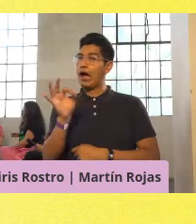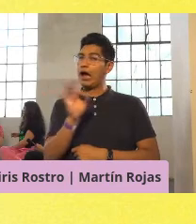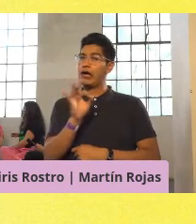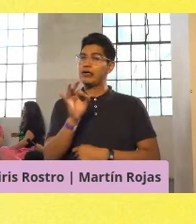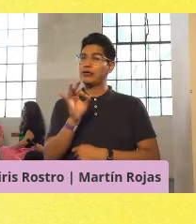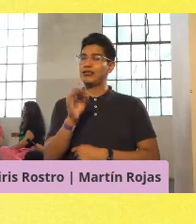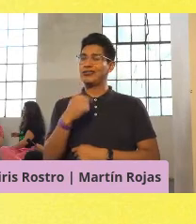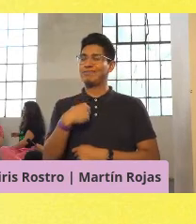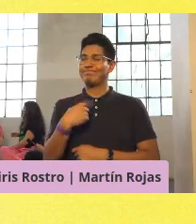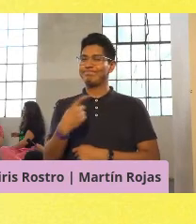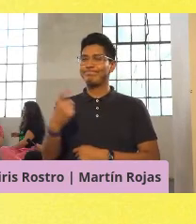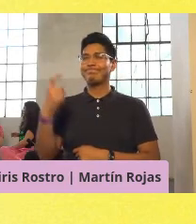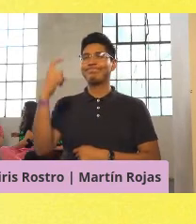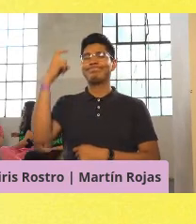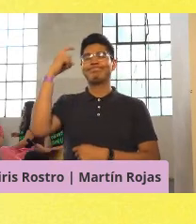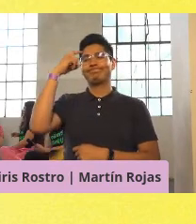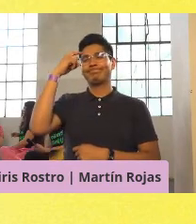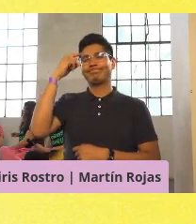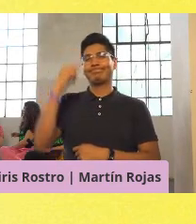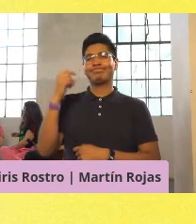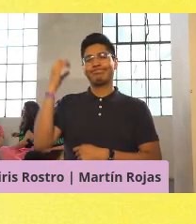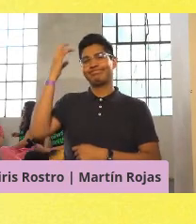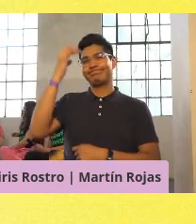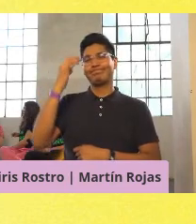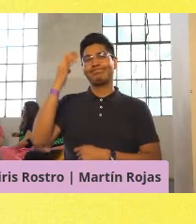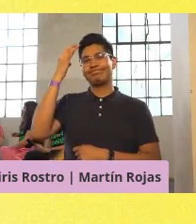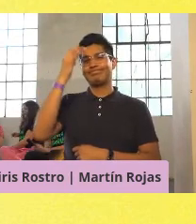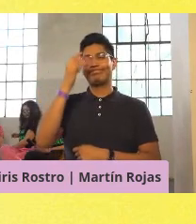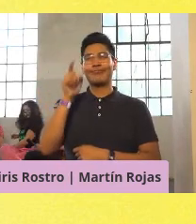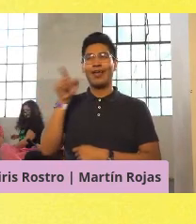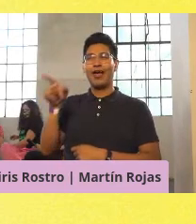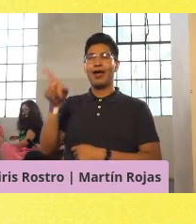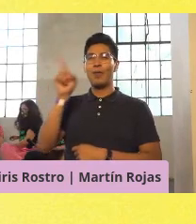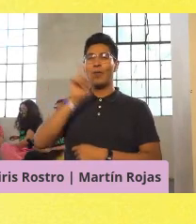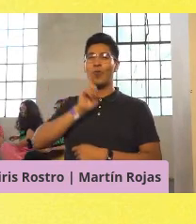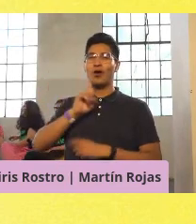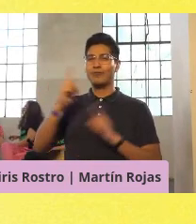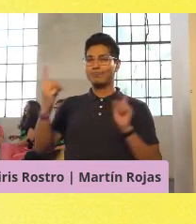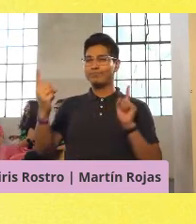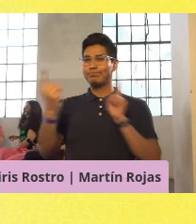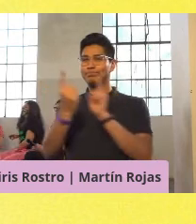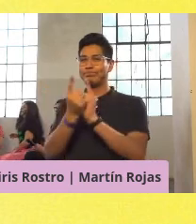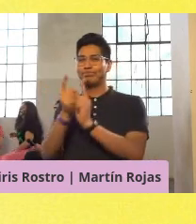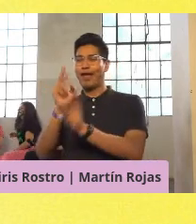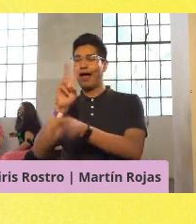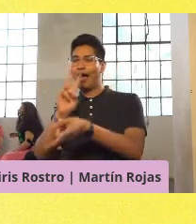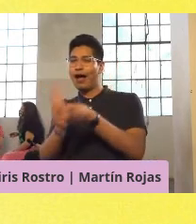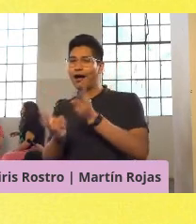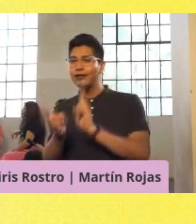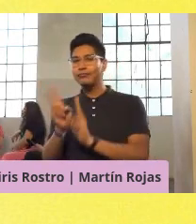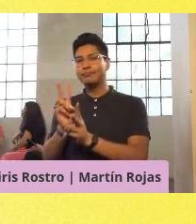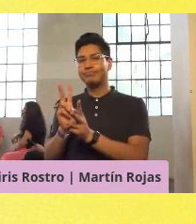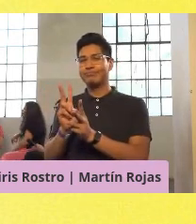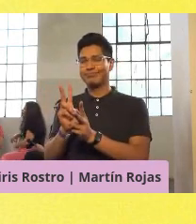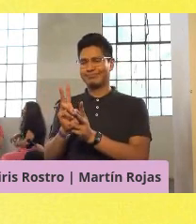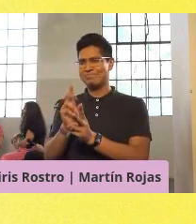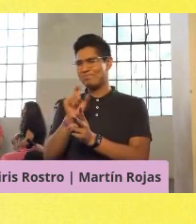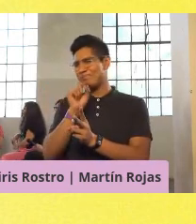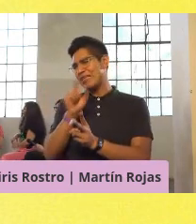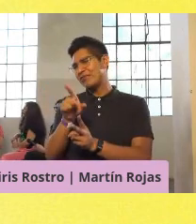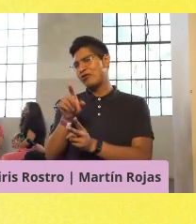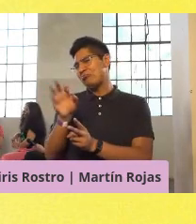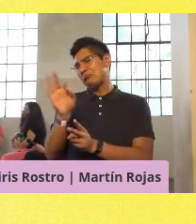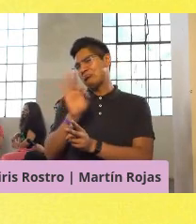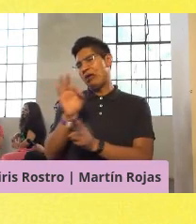así conscientemente sobre la mesa, así dirigir mi energía en vez de toda esta parte como del amor romántico que